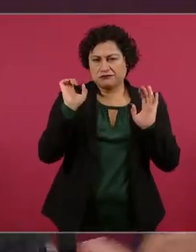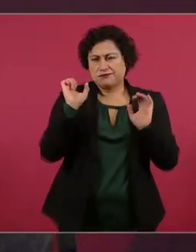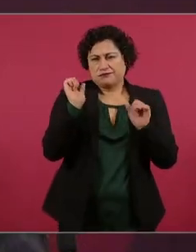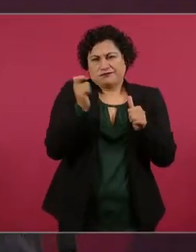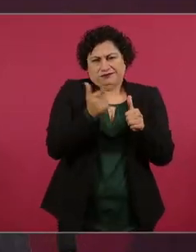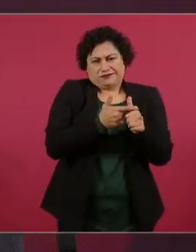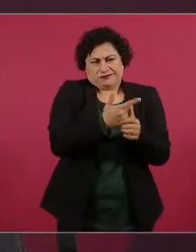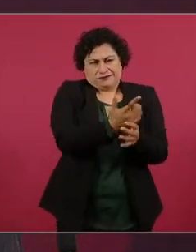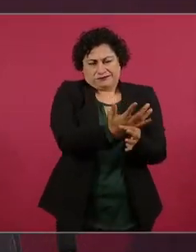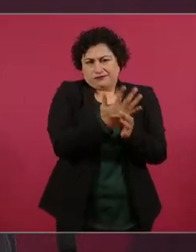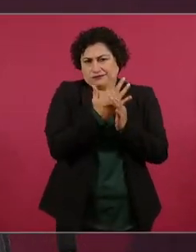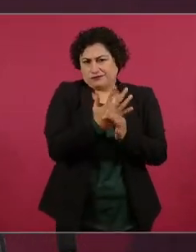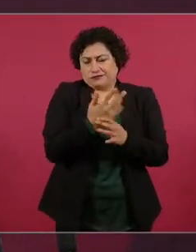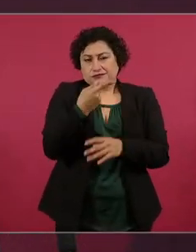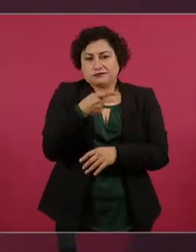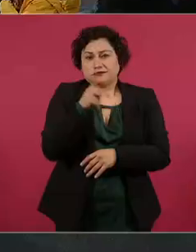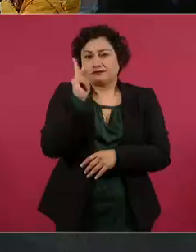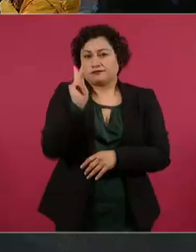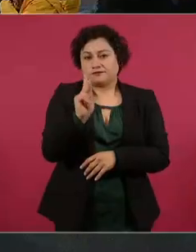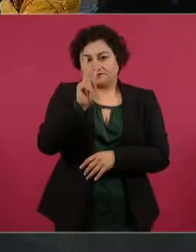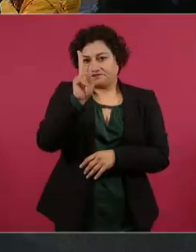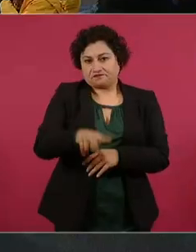hay concesión.